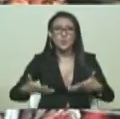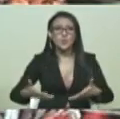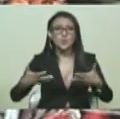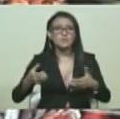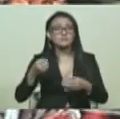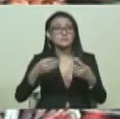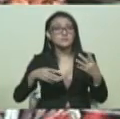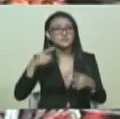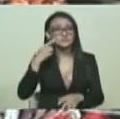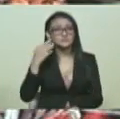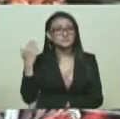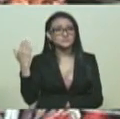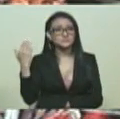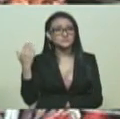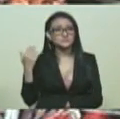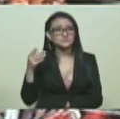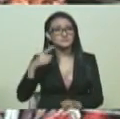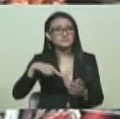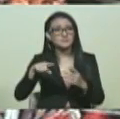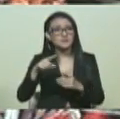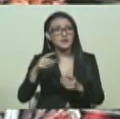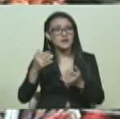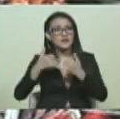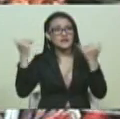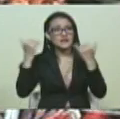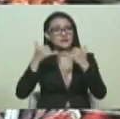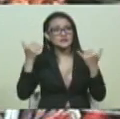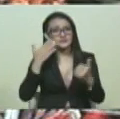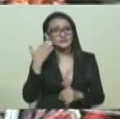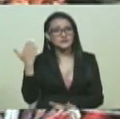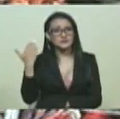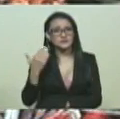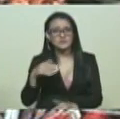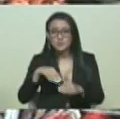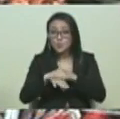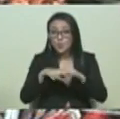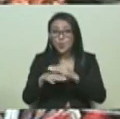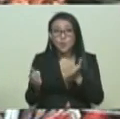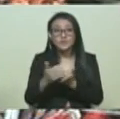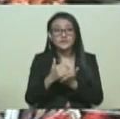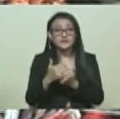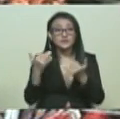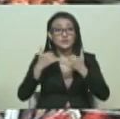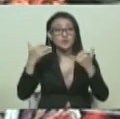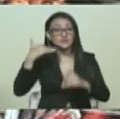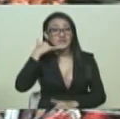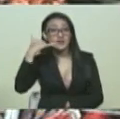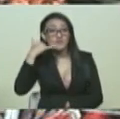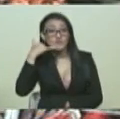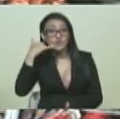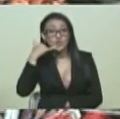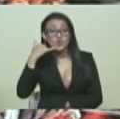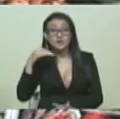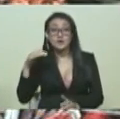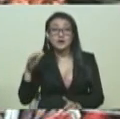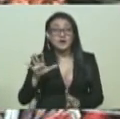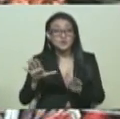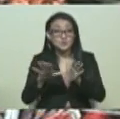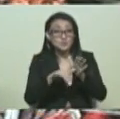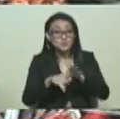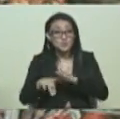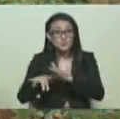material estratégico para la transmisión eléctrica, material para la transmisión telefónica, que fueron